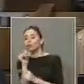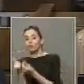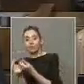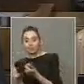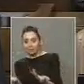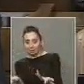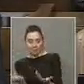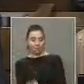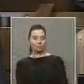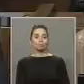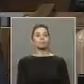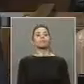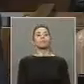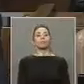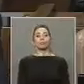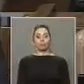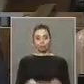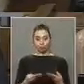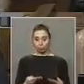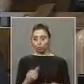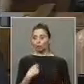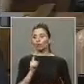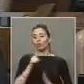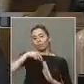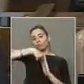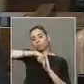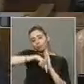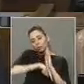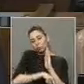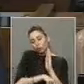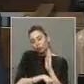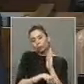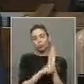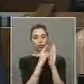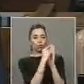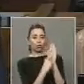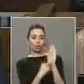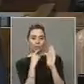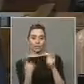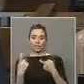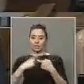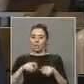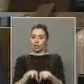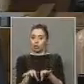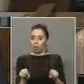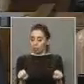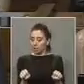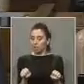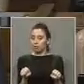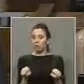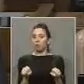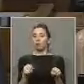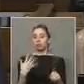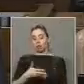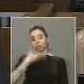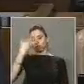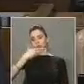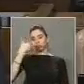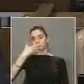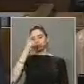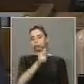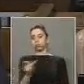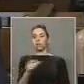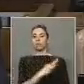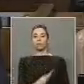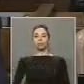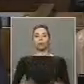Por eso que quiero no ahondar más en el contenido de este convenio que ha sido claramente expuesto por los